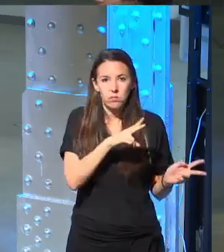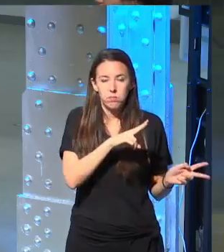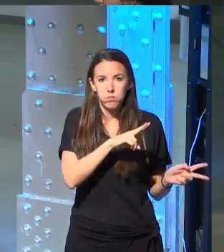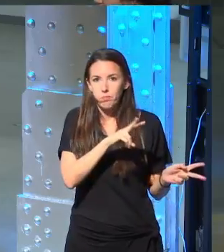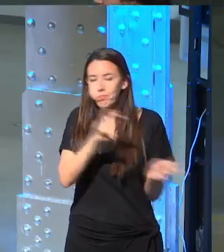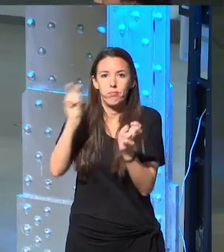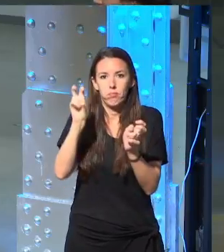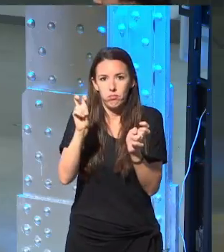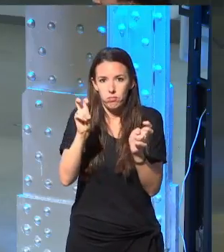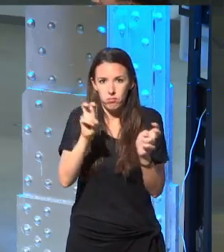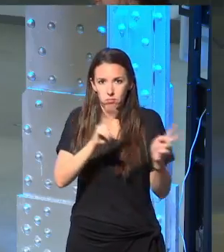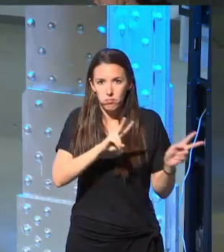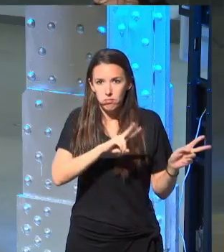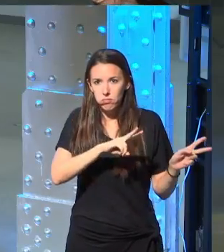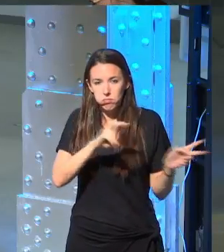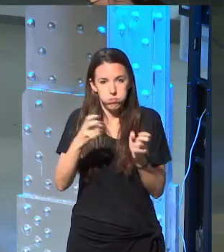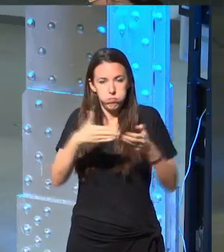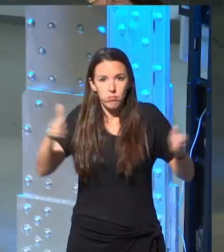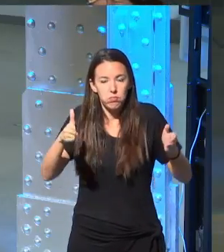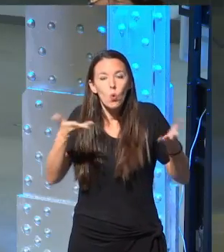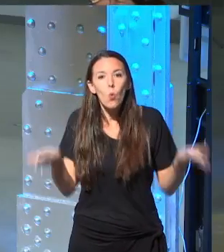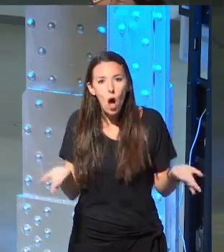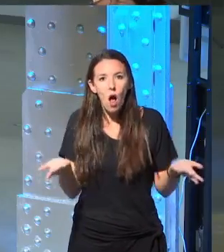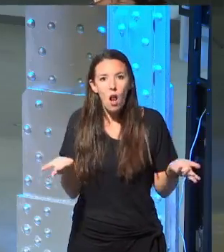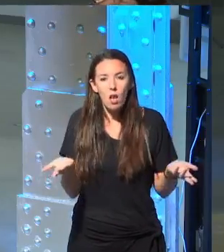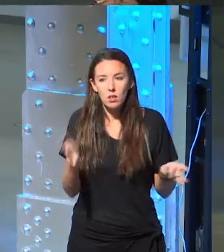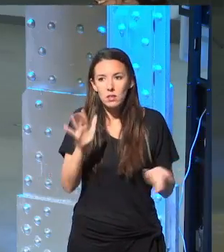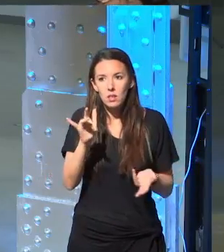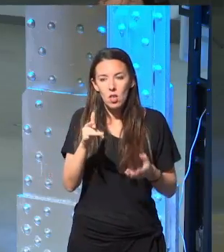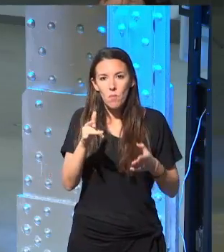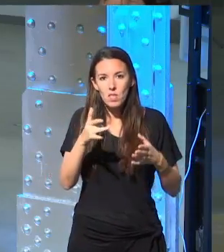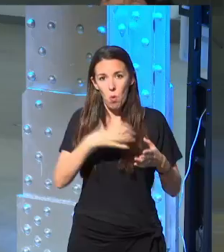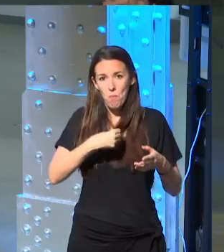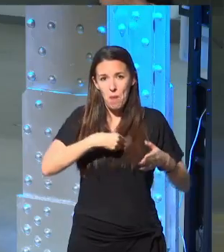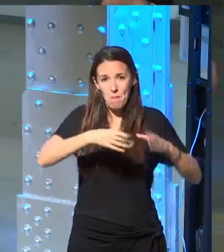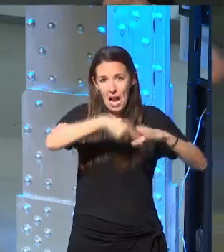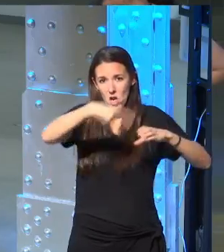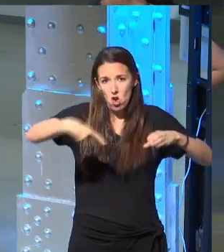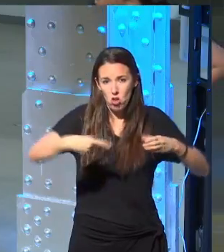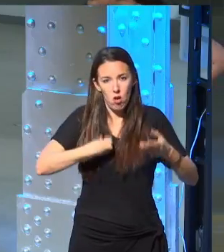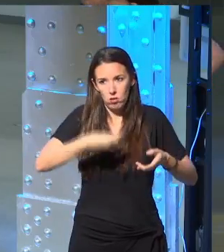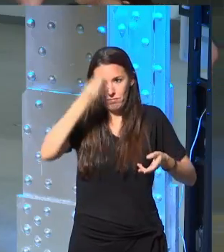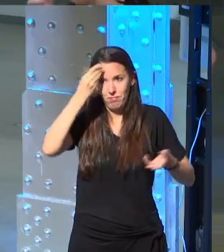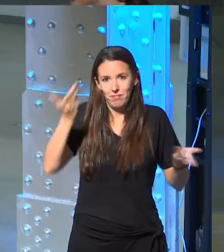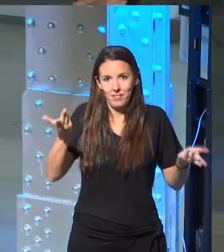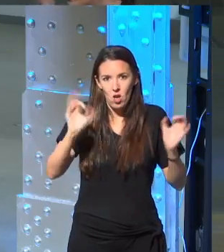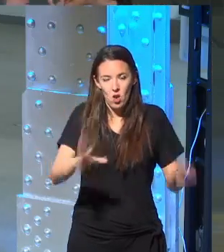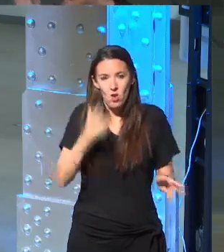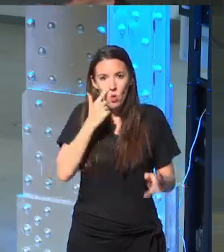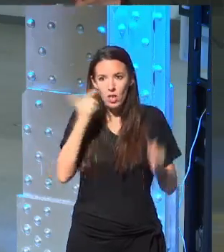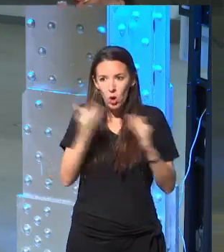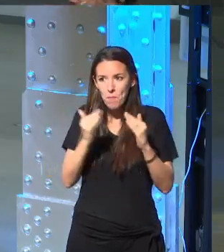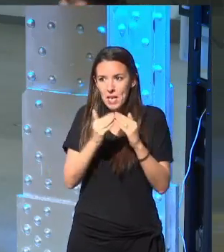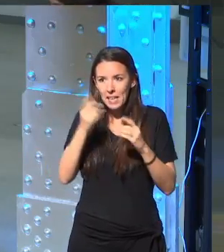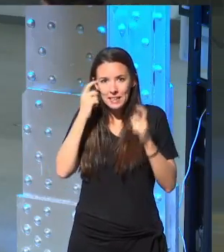el giro definitivo? El giro definitivo, el papel. Sí. Yo creo que el rollo de papel fue como... Pero yo en mi casa